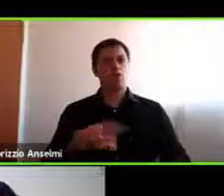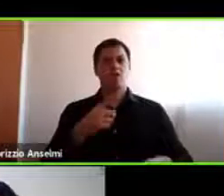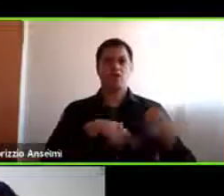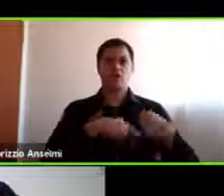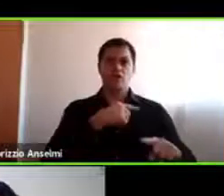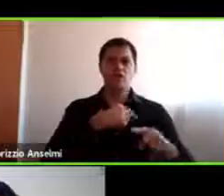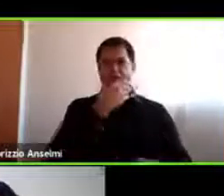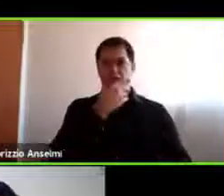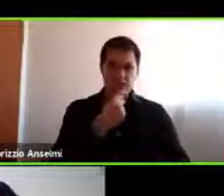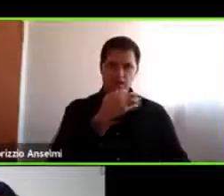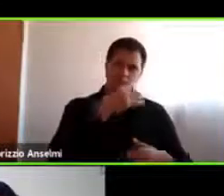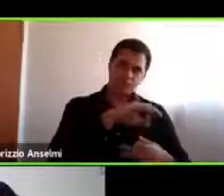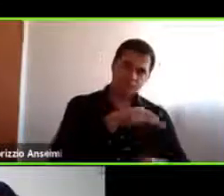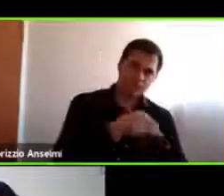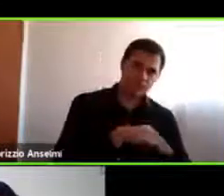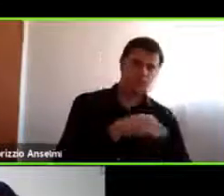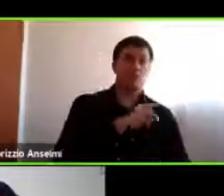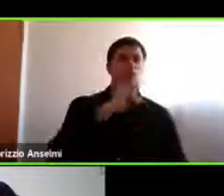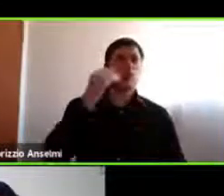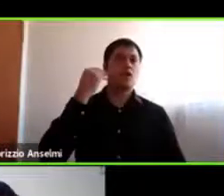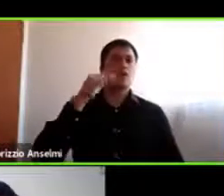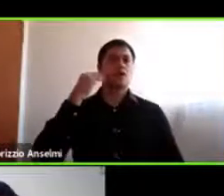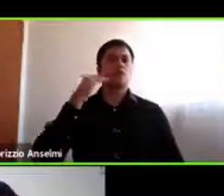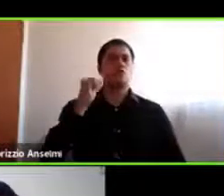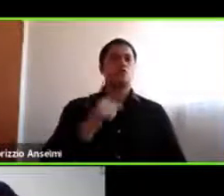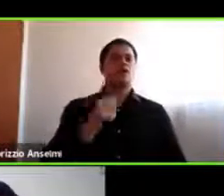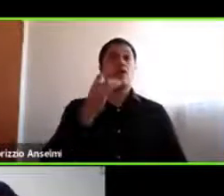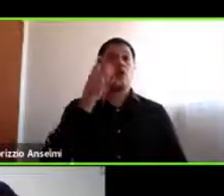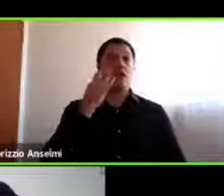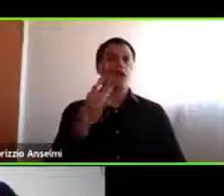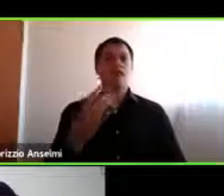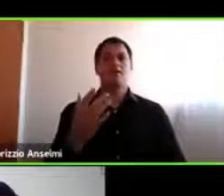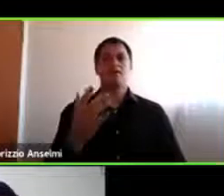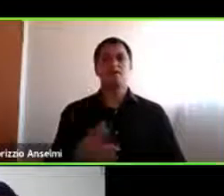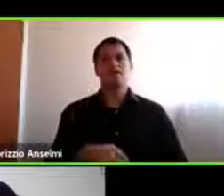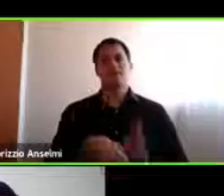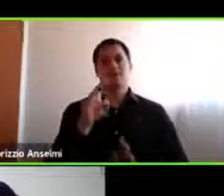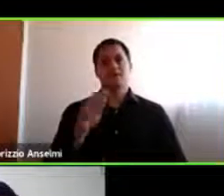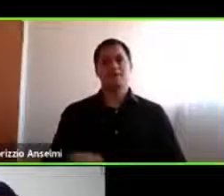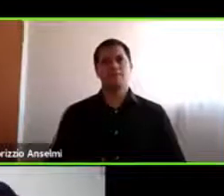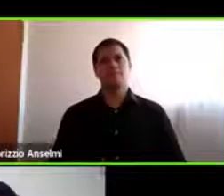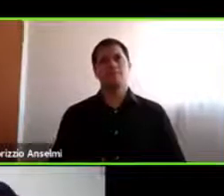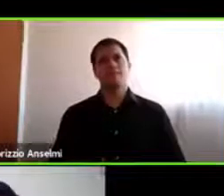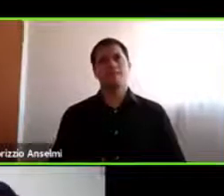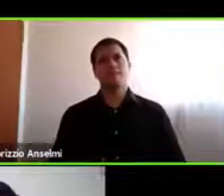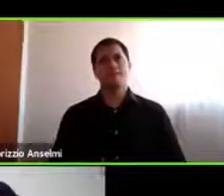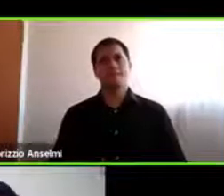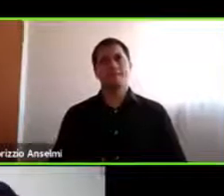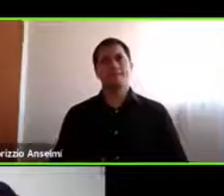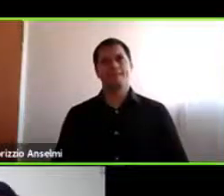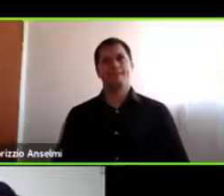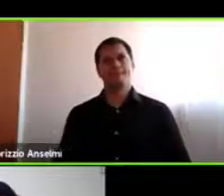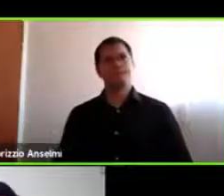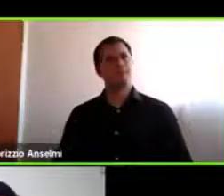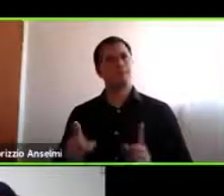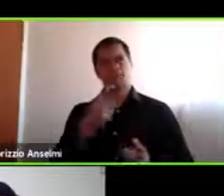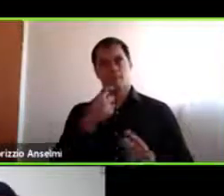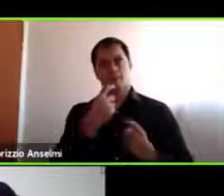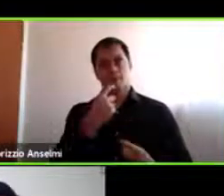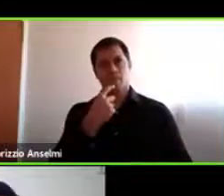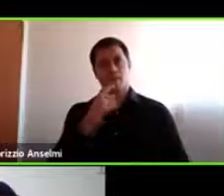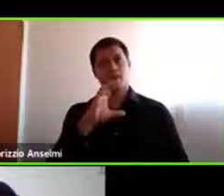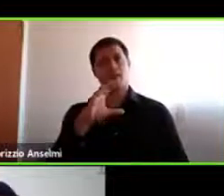rápidamente se va a interesar por romper ese código hay otra otra serie de preguntas Camila respecto